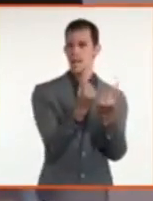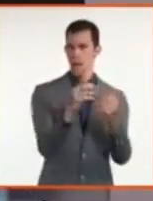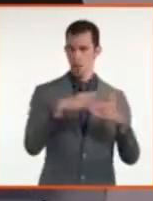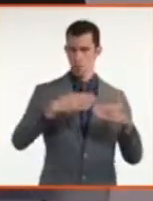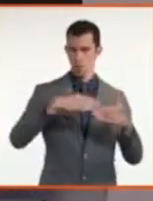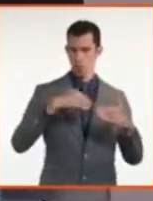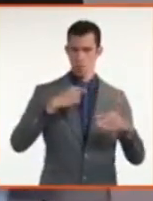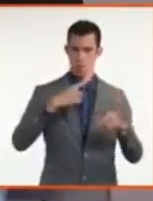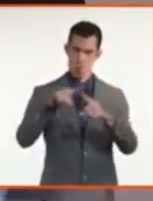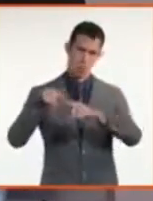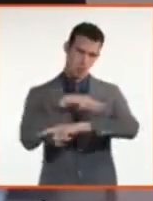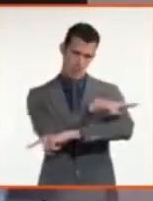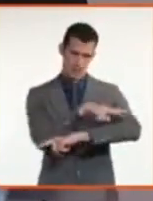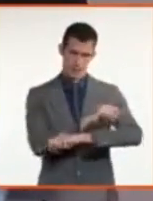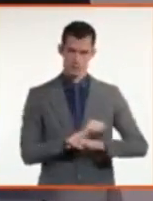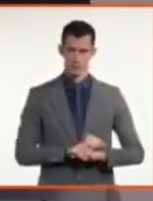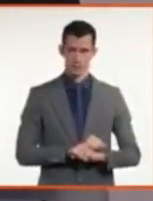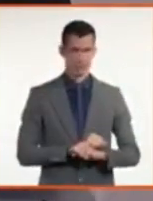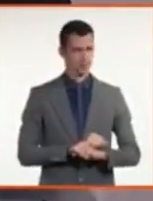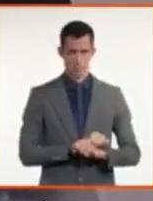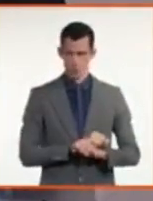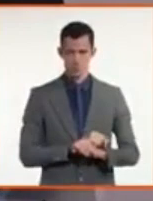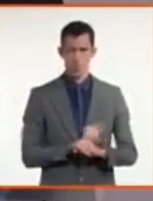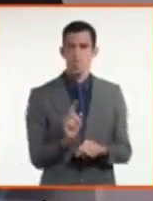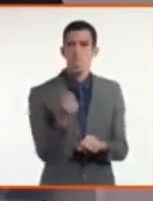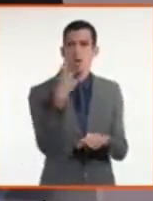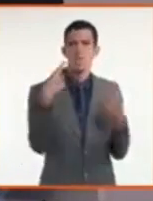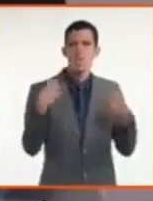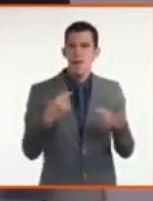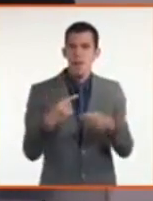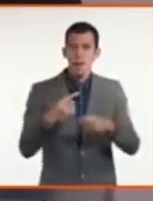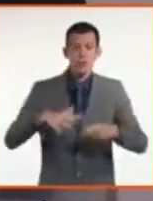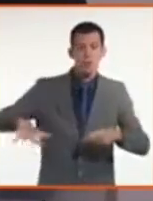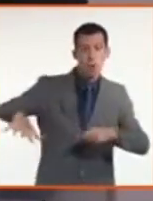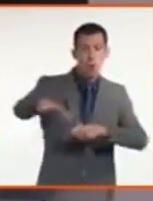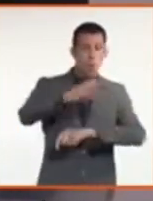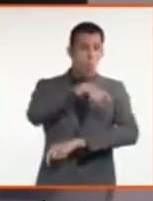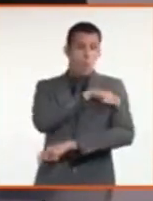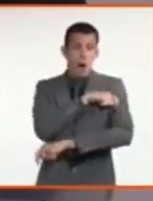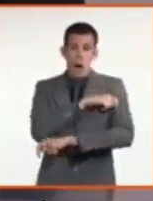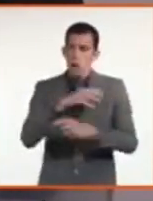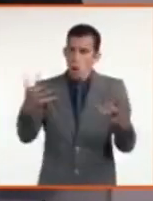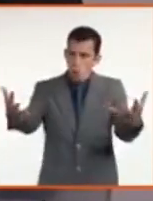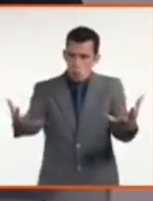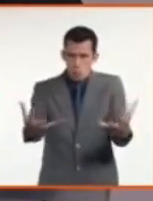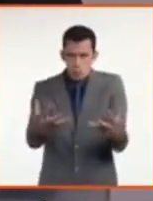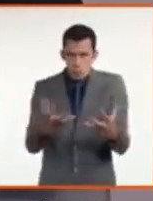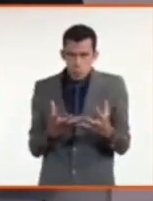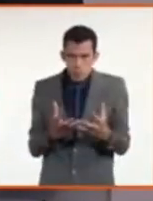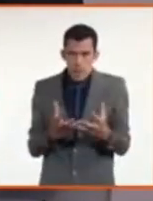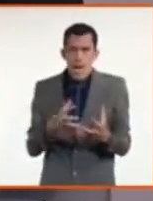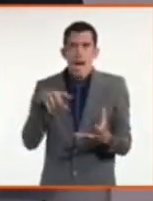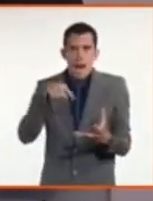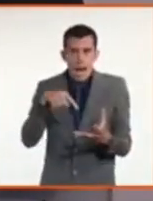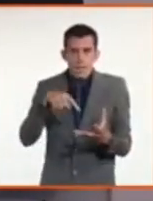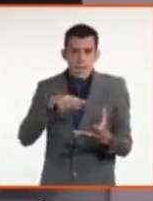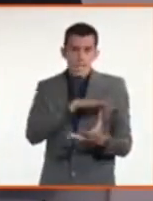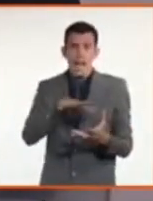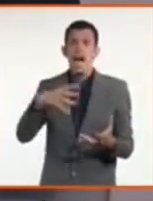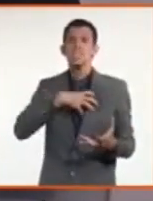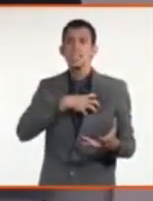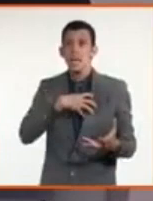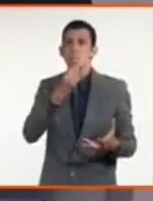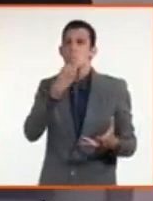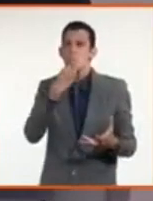final de la jornada en un conjunto importante de personas que no pueden comprar divisa ese tipo cambio entonces es correcto nosotros primero tenemos que estabilizar